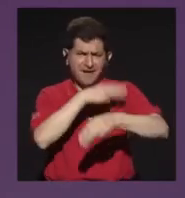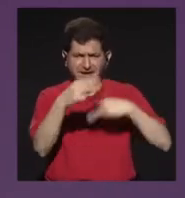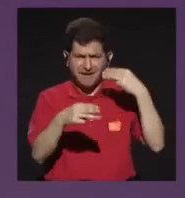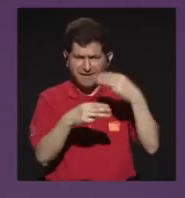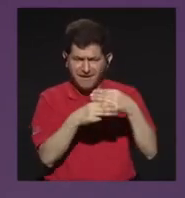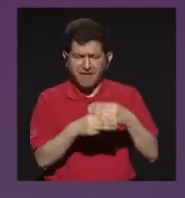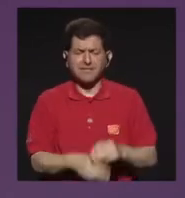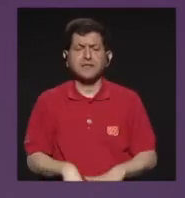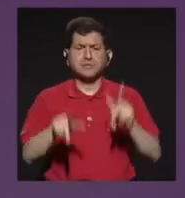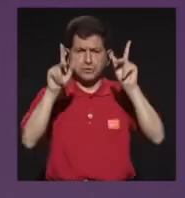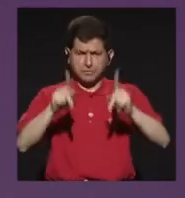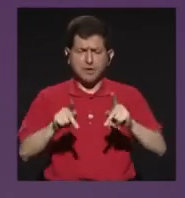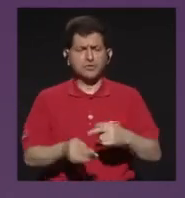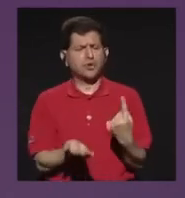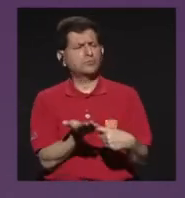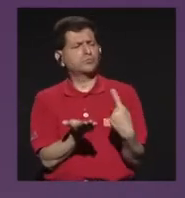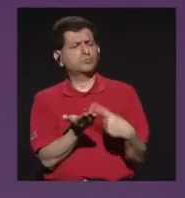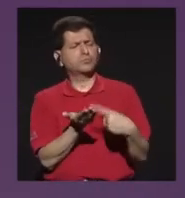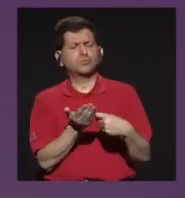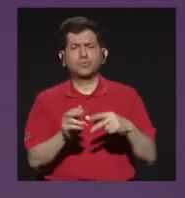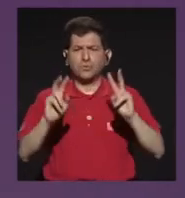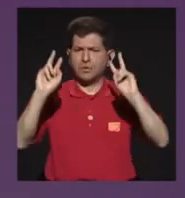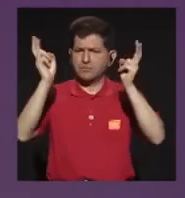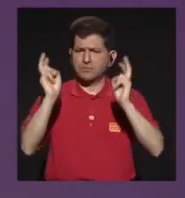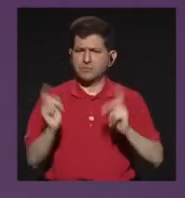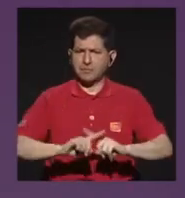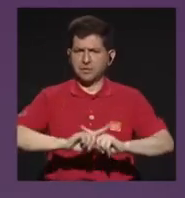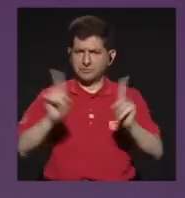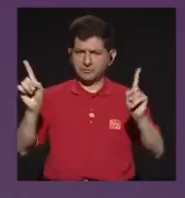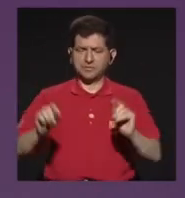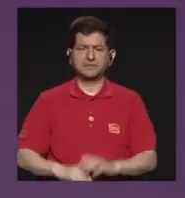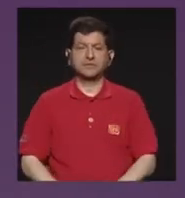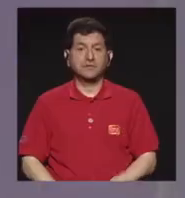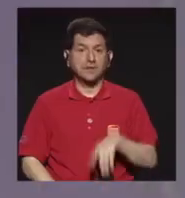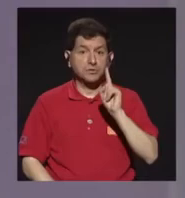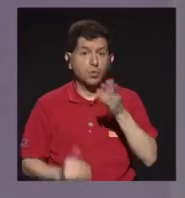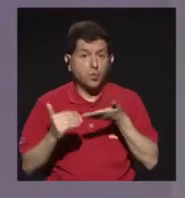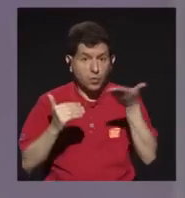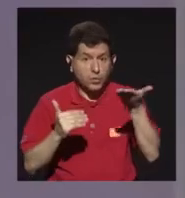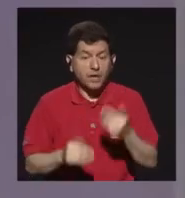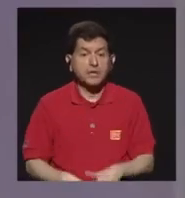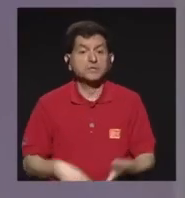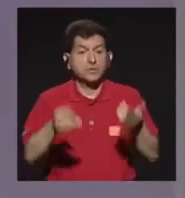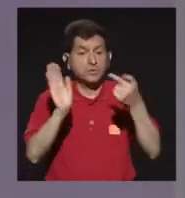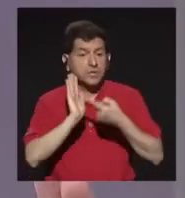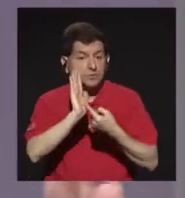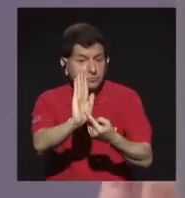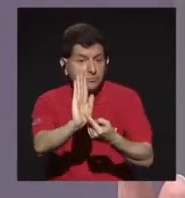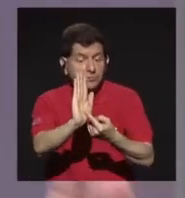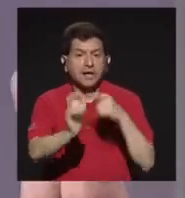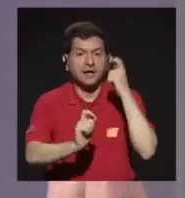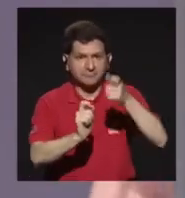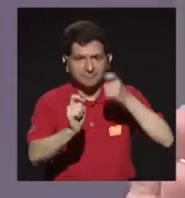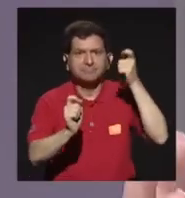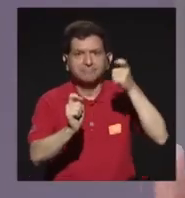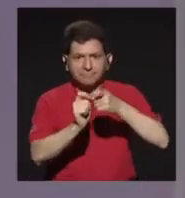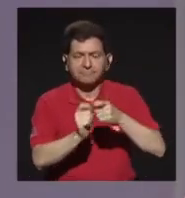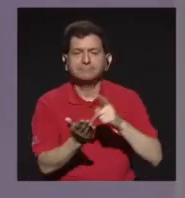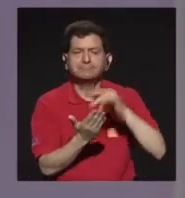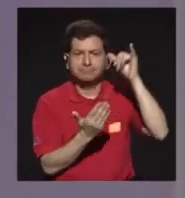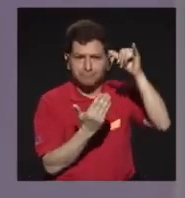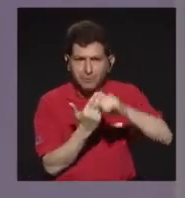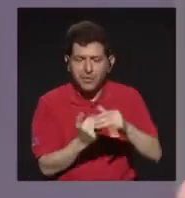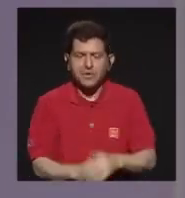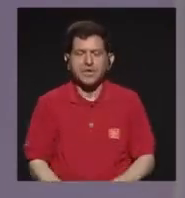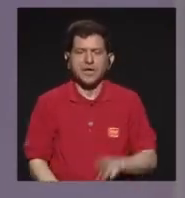mundo personas discutiendo sobre diferentes temas. Y bueno, una de las cosas que se presentaron fue precisamente este proyecto